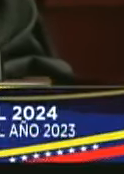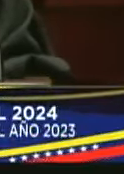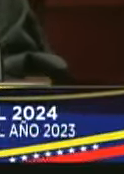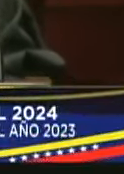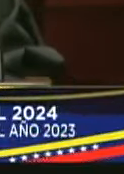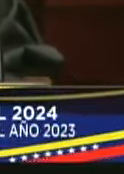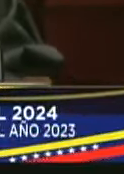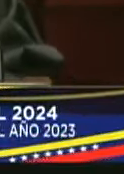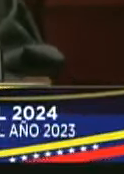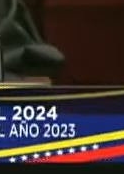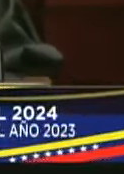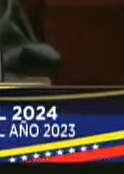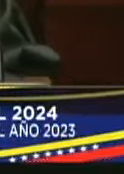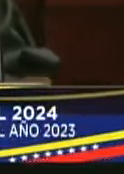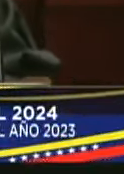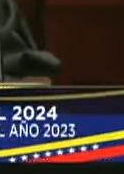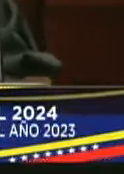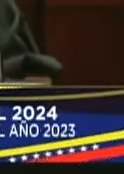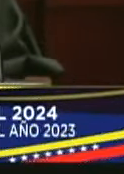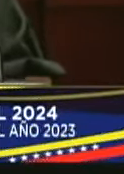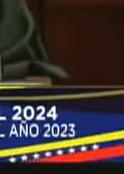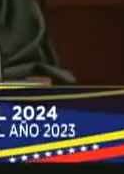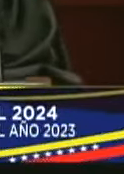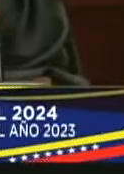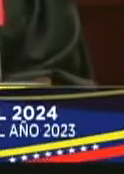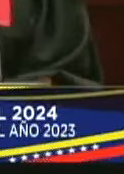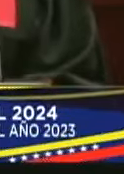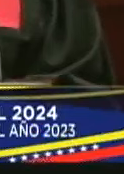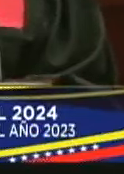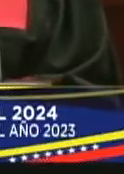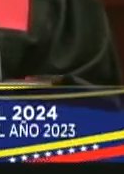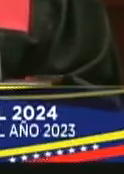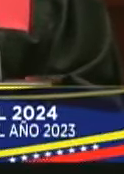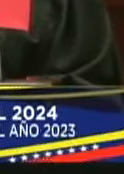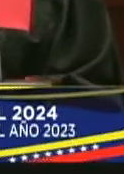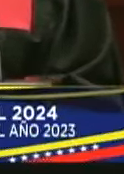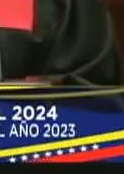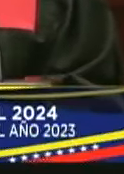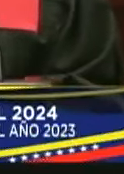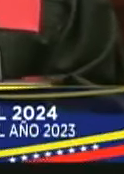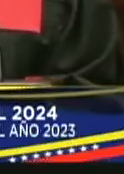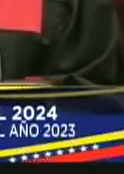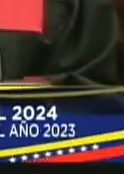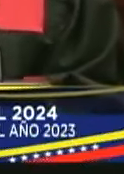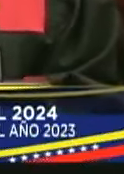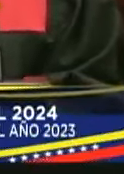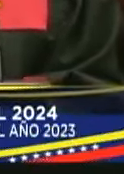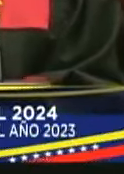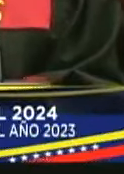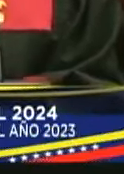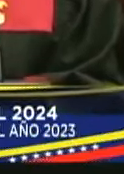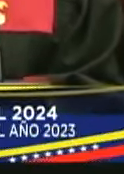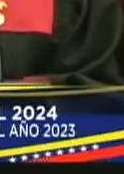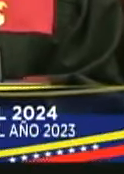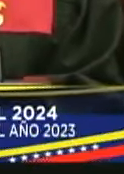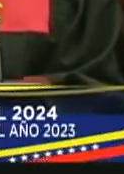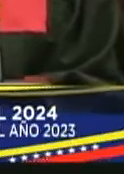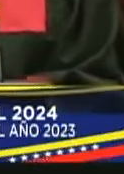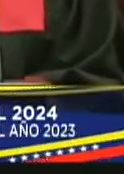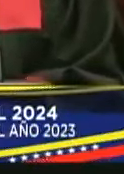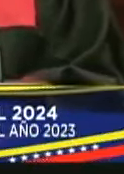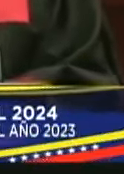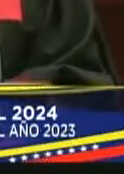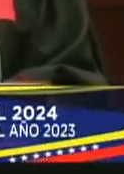social como el Caracazo del 27 y 28 de febrero de 1989. Las